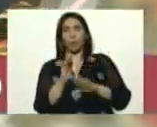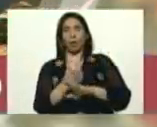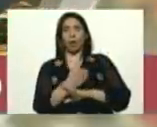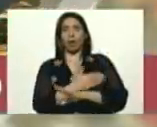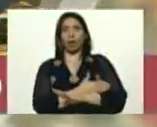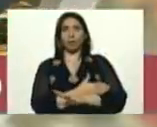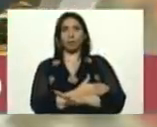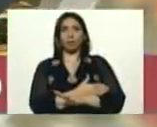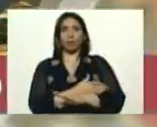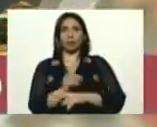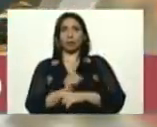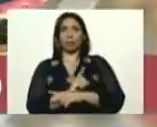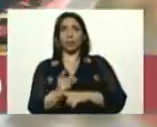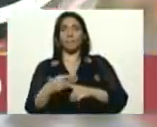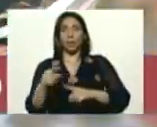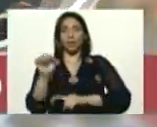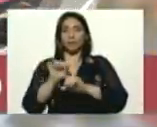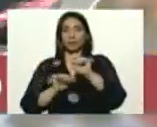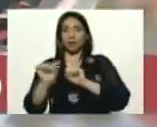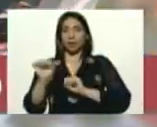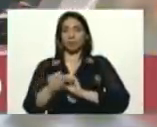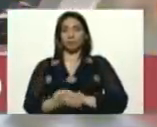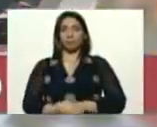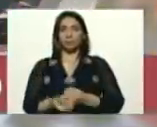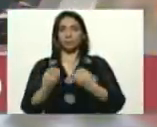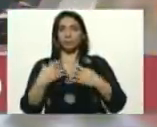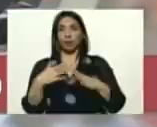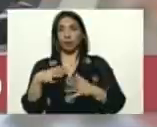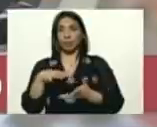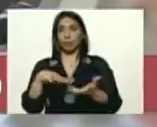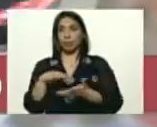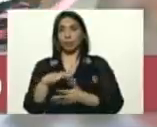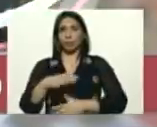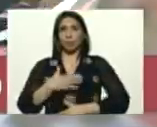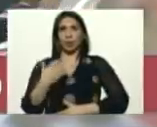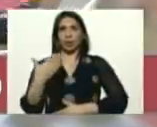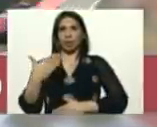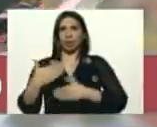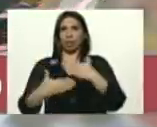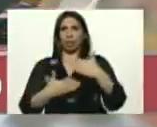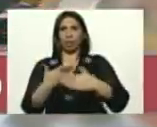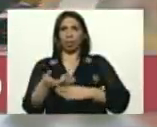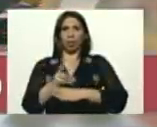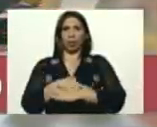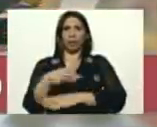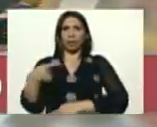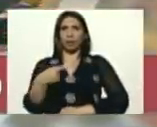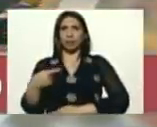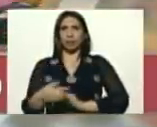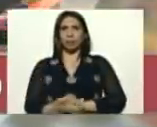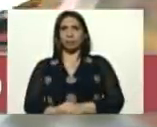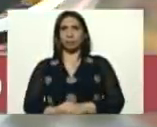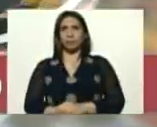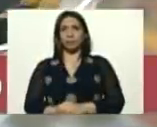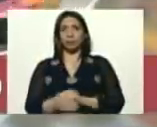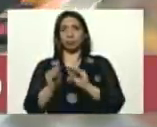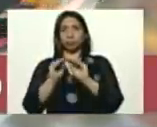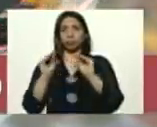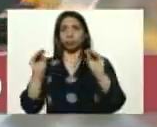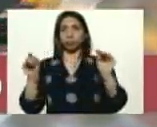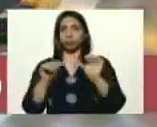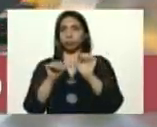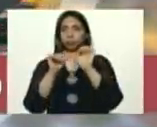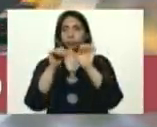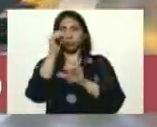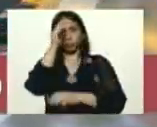y oportuna para evitar, bueno, que esta situación pueda evolucionar negativamente. Por eso el llamado permanente a